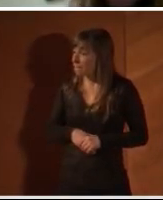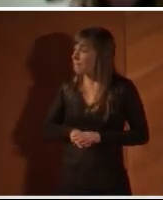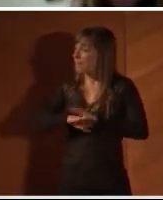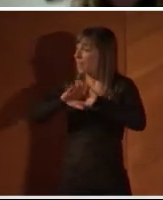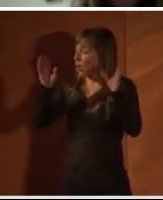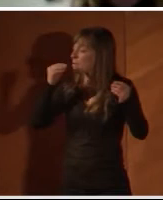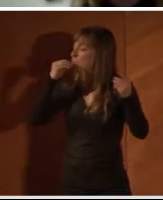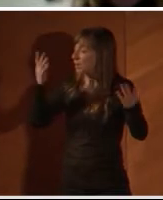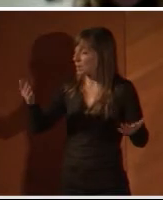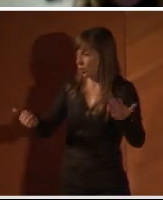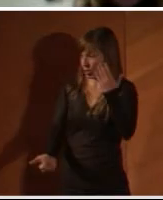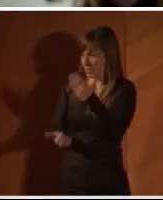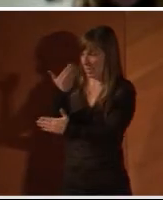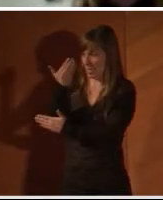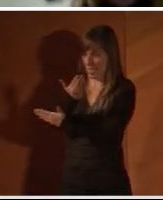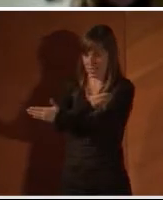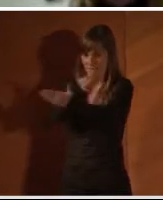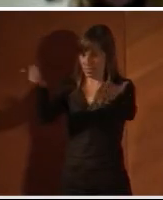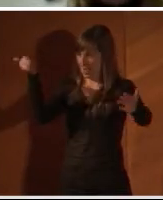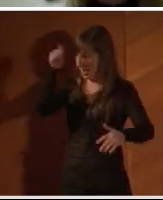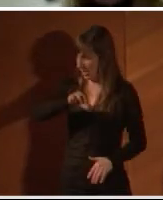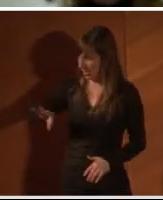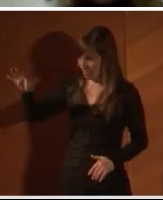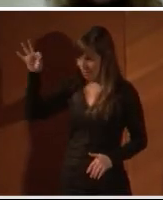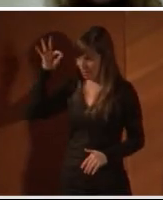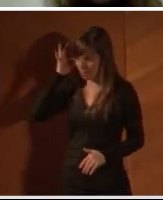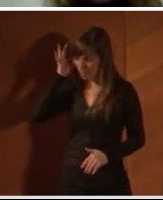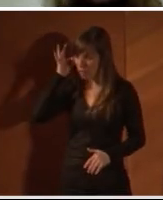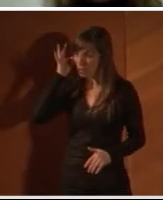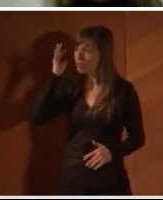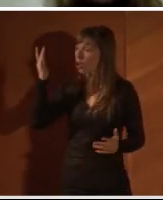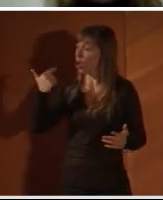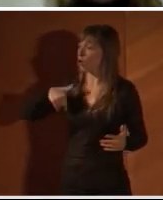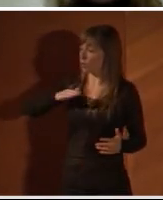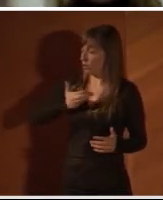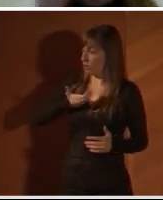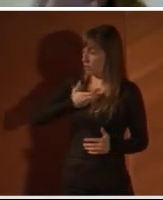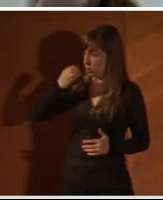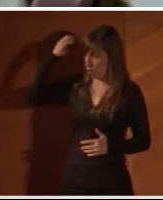Hola, pues buenos días a todas y a todos. Y efectivamente en A Coruña